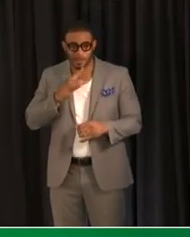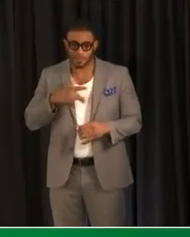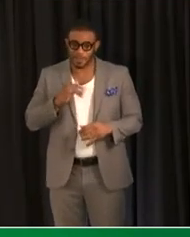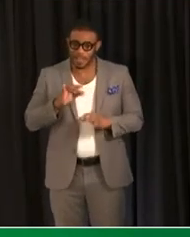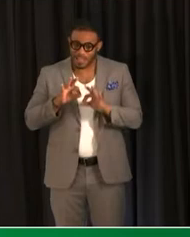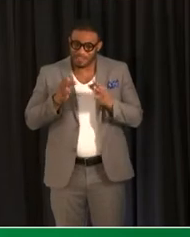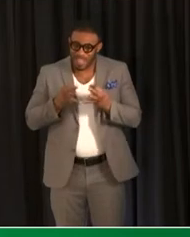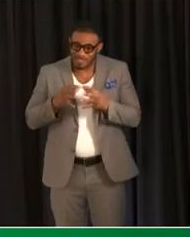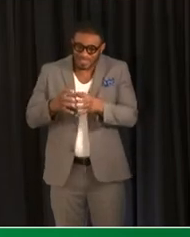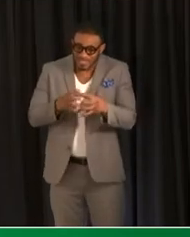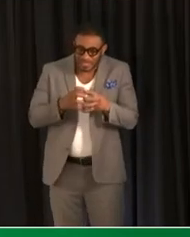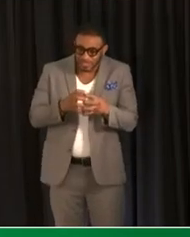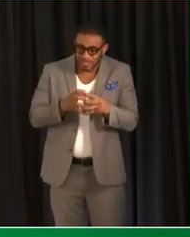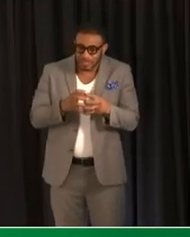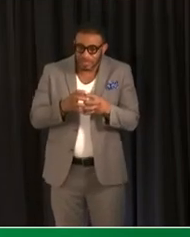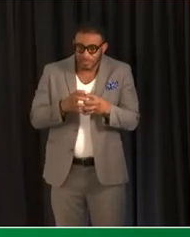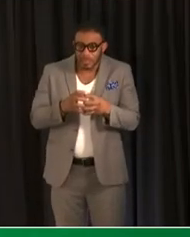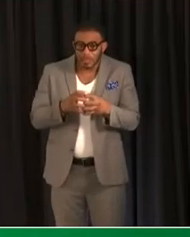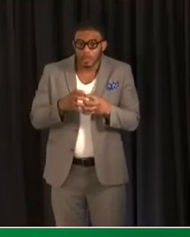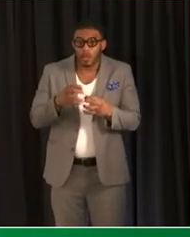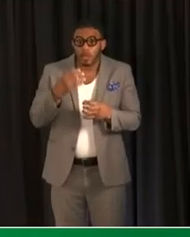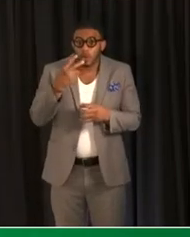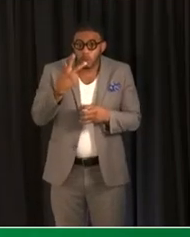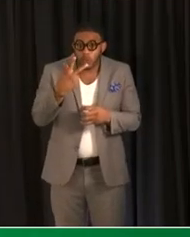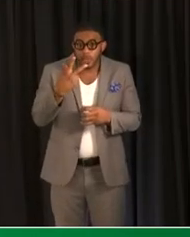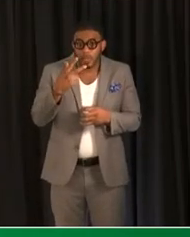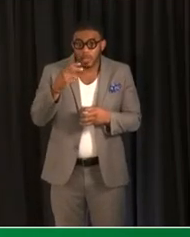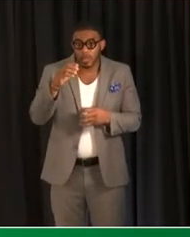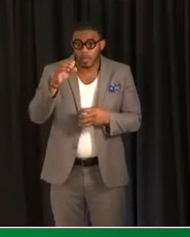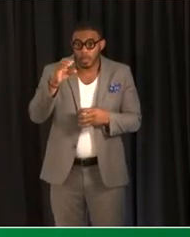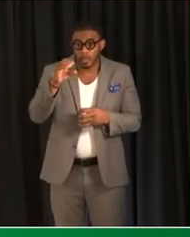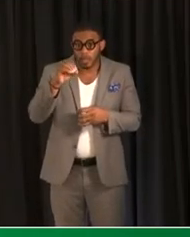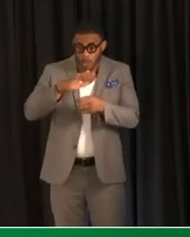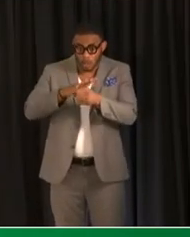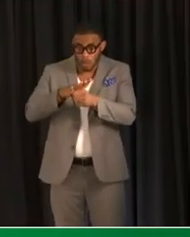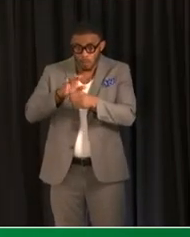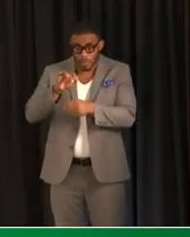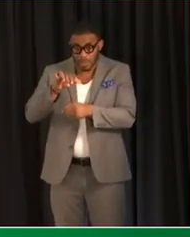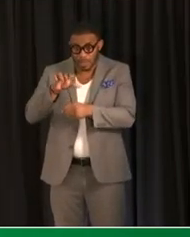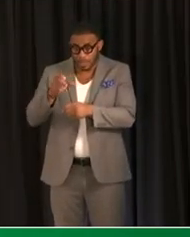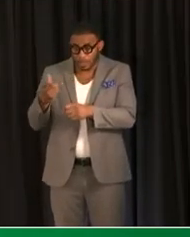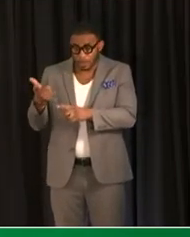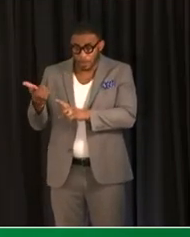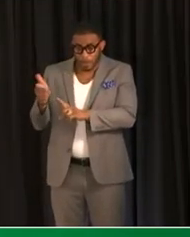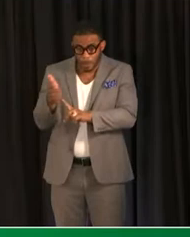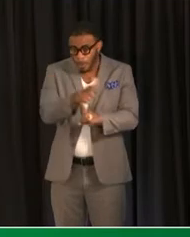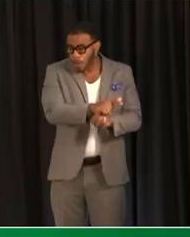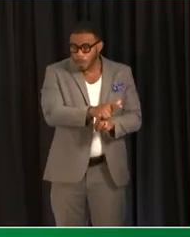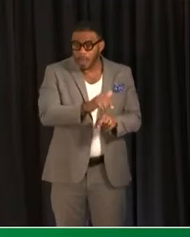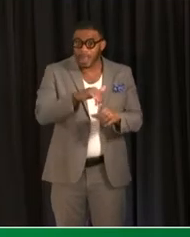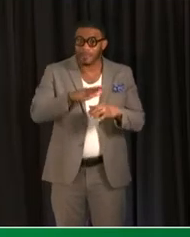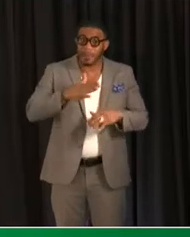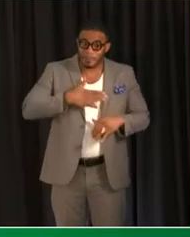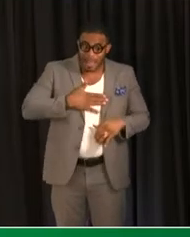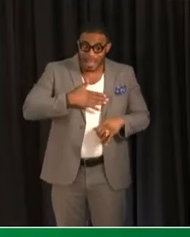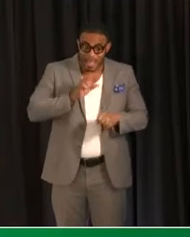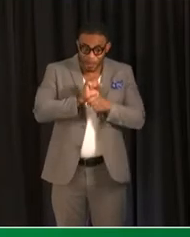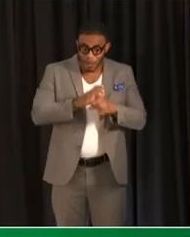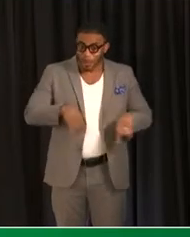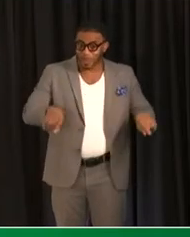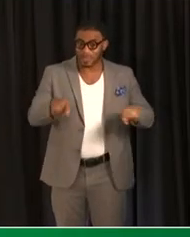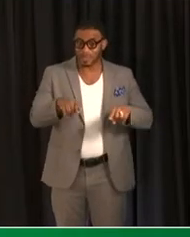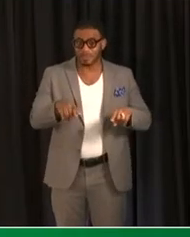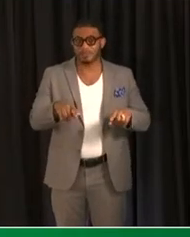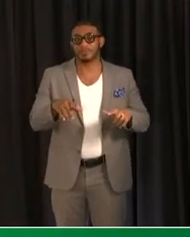like a family. And then we had 3 COVID cases among us. Y desgraciadamente los